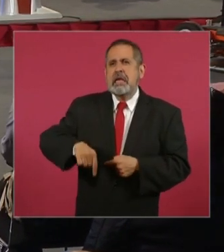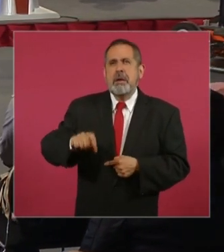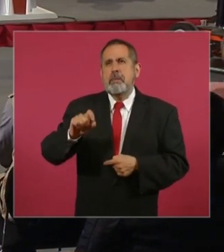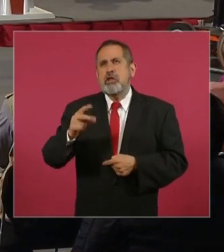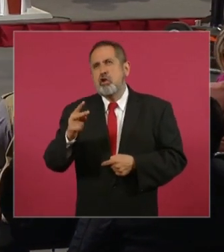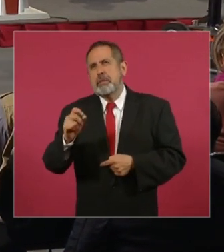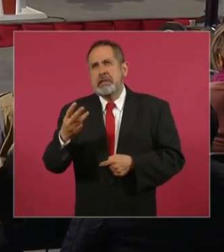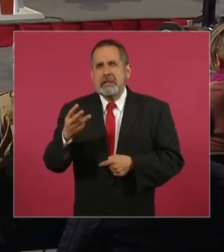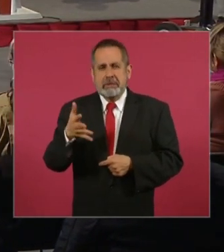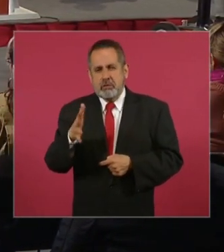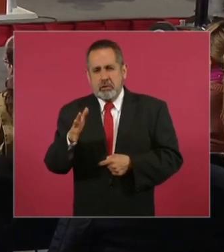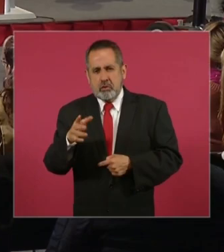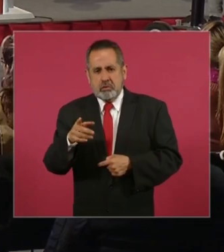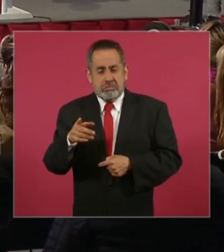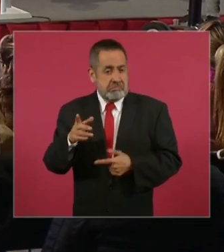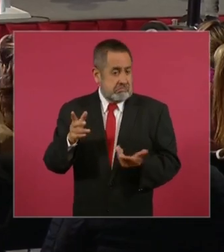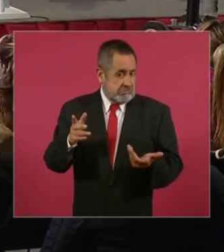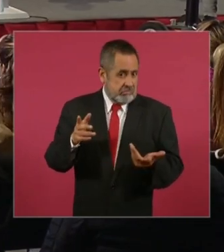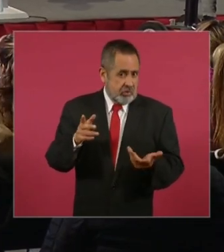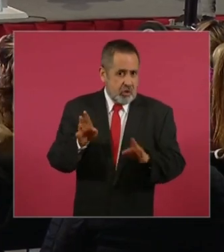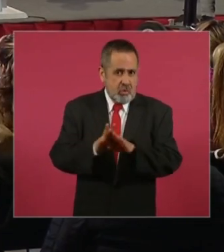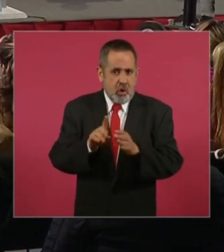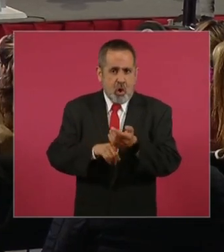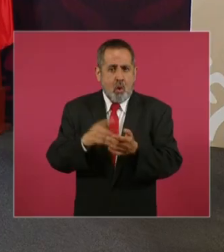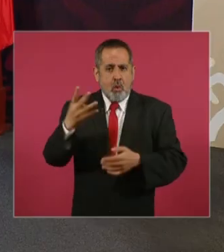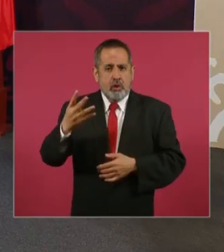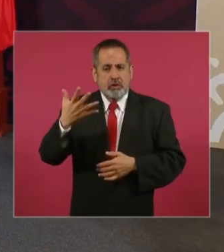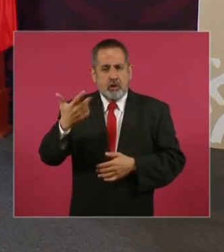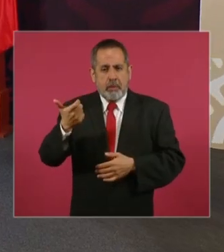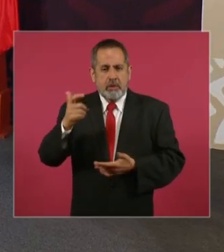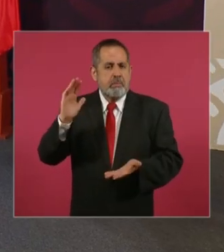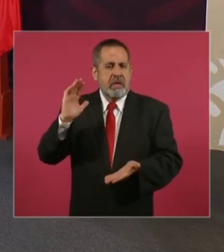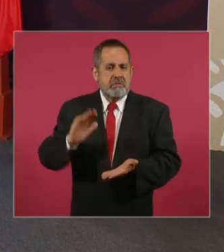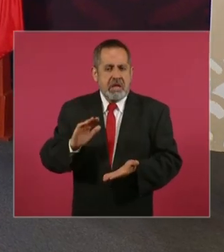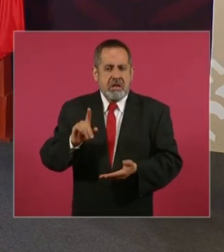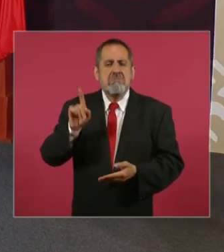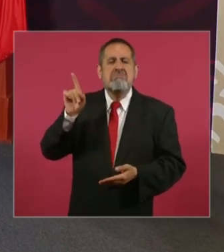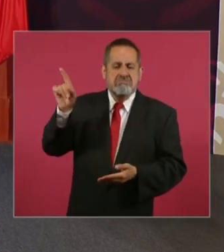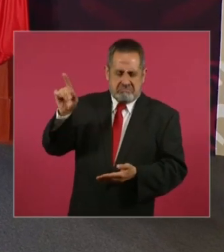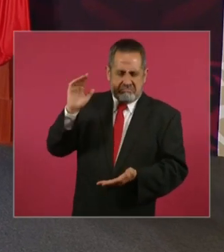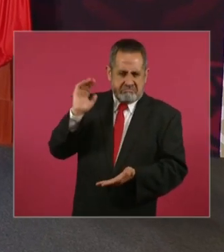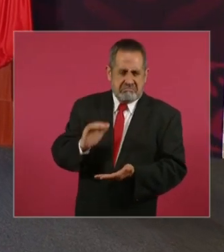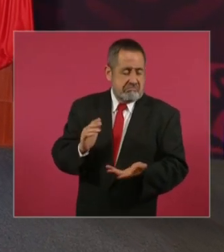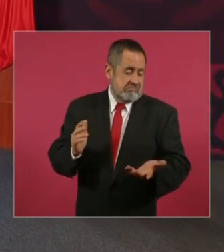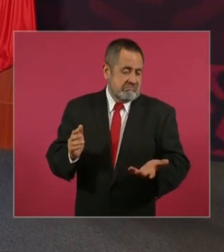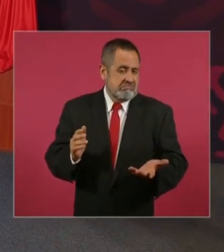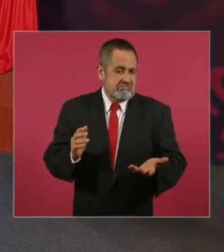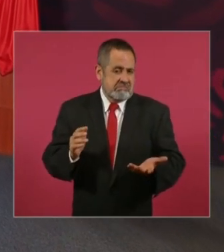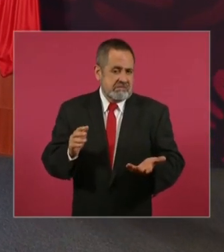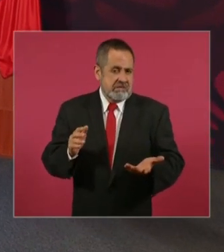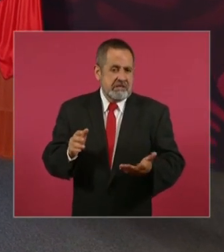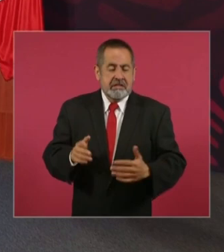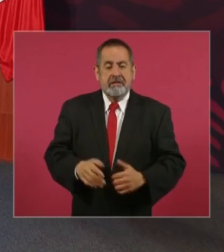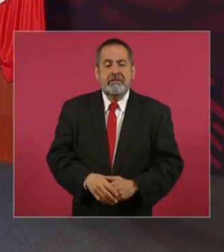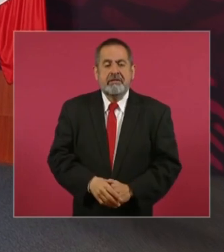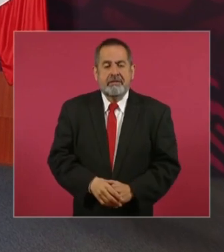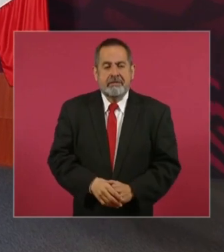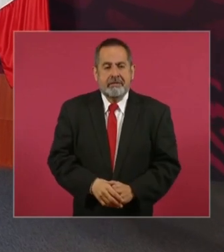22, 23, estamos hablando como de 4 o 5 pesos más barata allá.